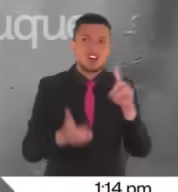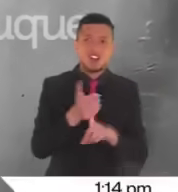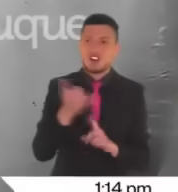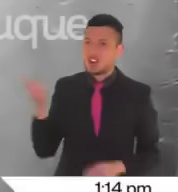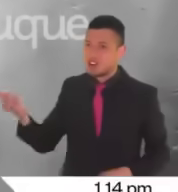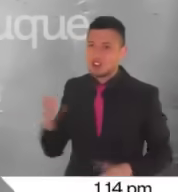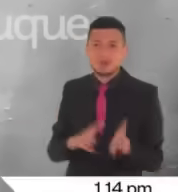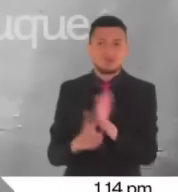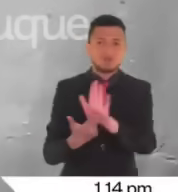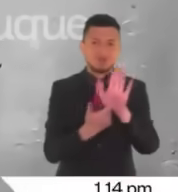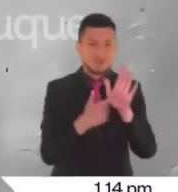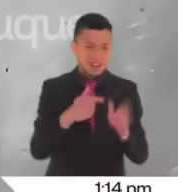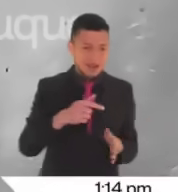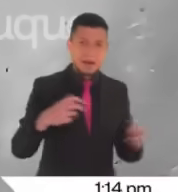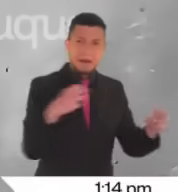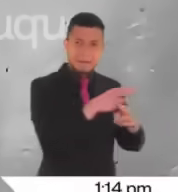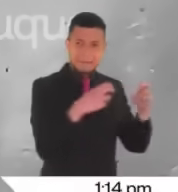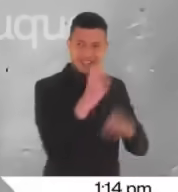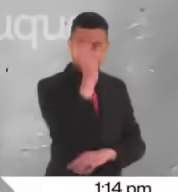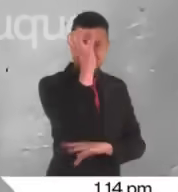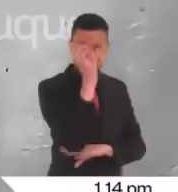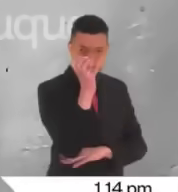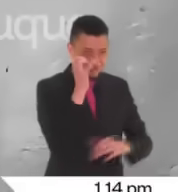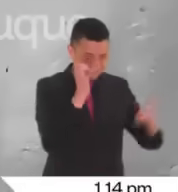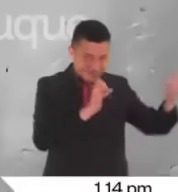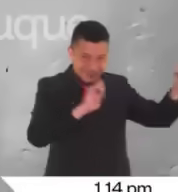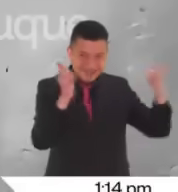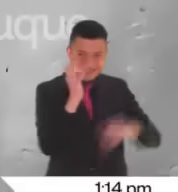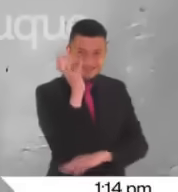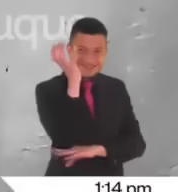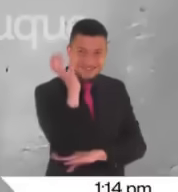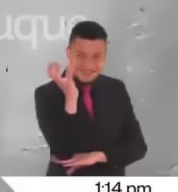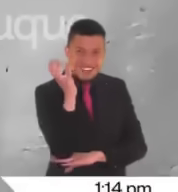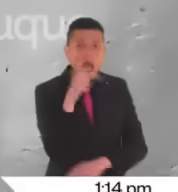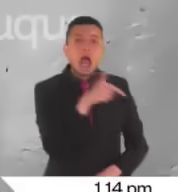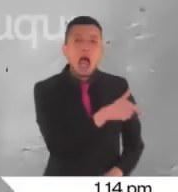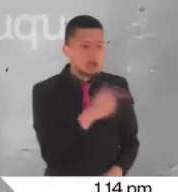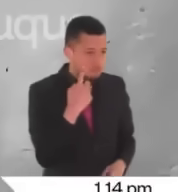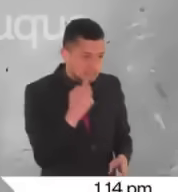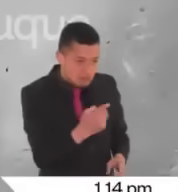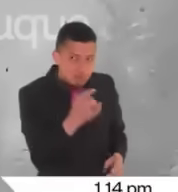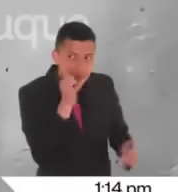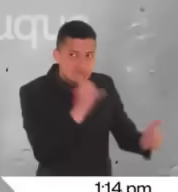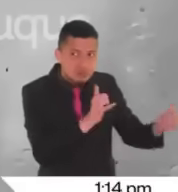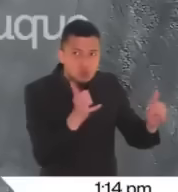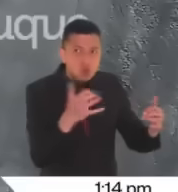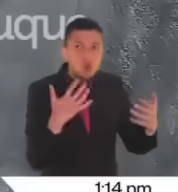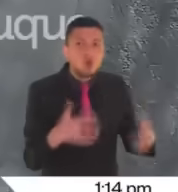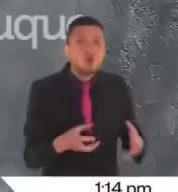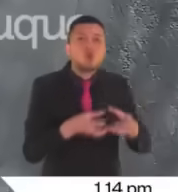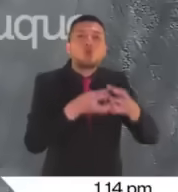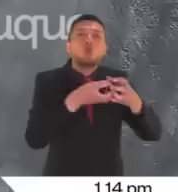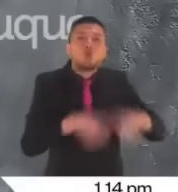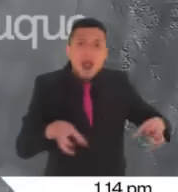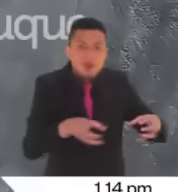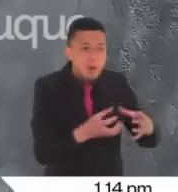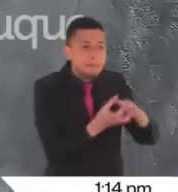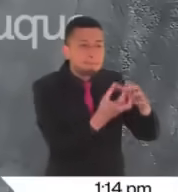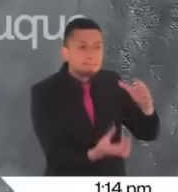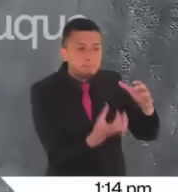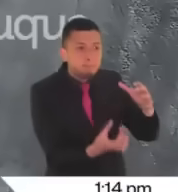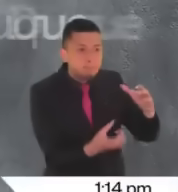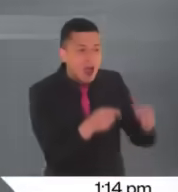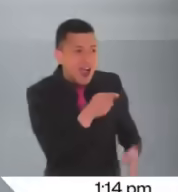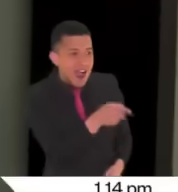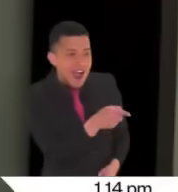Natural del Bioparque Guacatá de la Fundación Parque Jaime Duque registraron lo esperado. La pareja puso el huevo. Esta vez